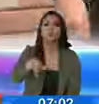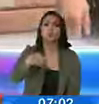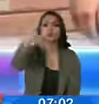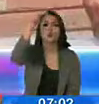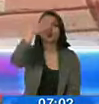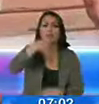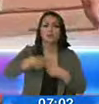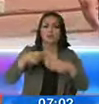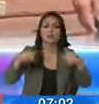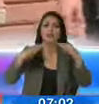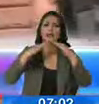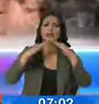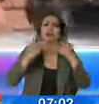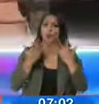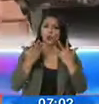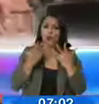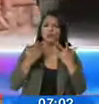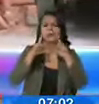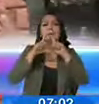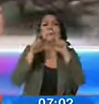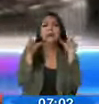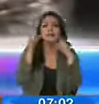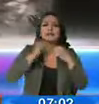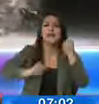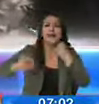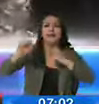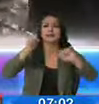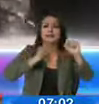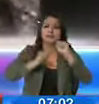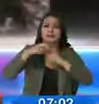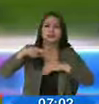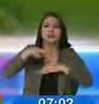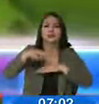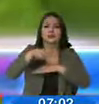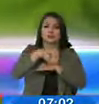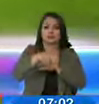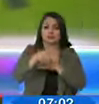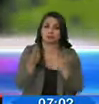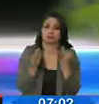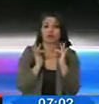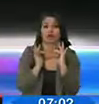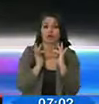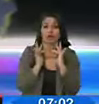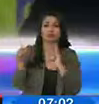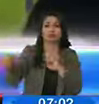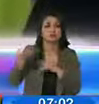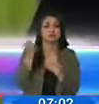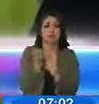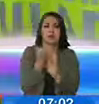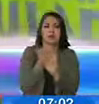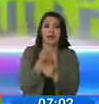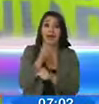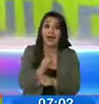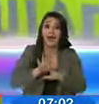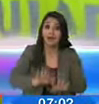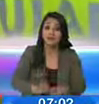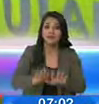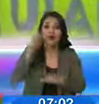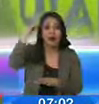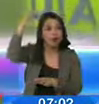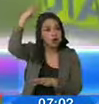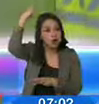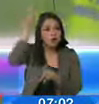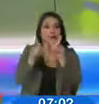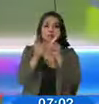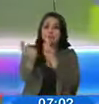una agencia de viajes. No había rótulo alguno, trabajaban en base a contactos. Según las investigaciones, bajo esa fachada atendían a